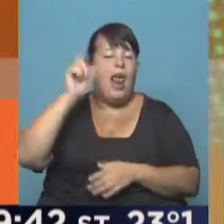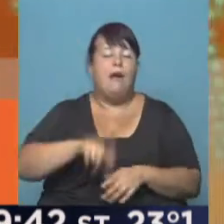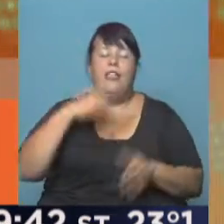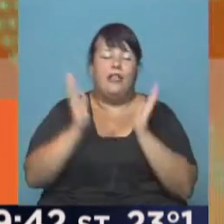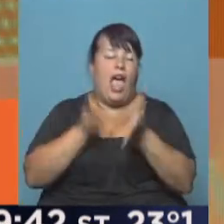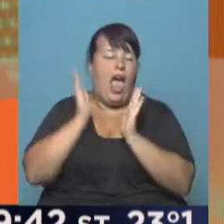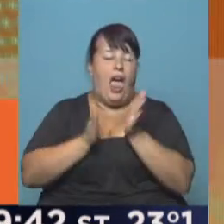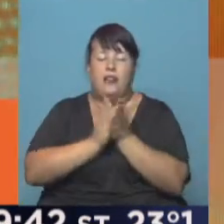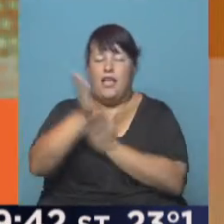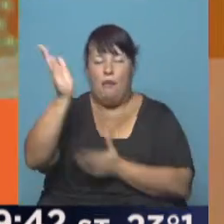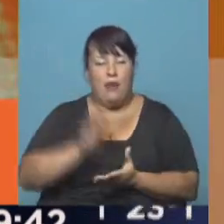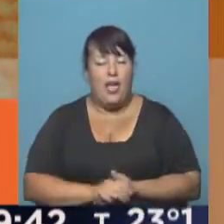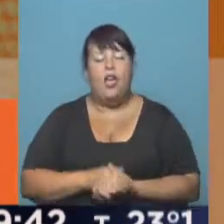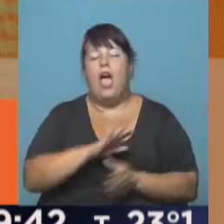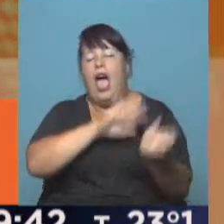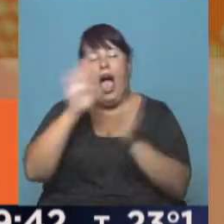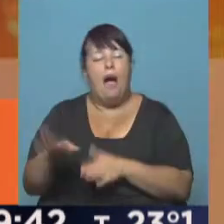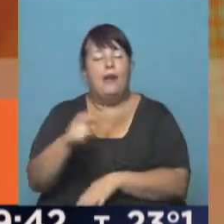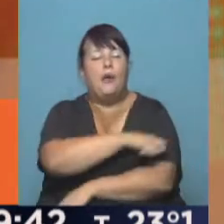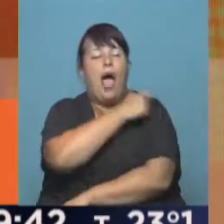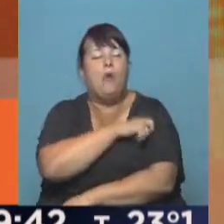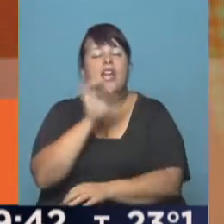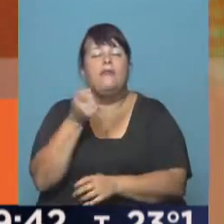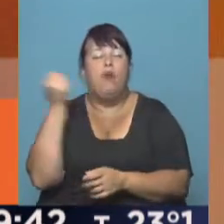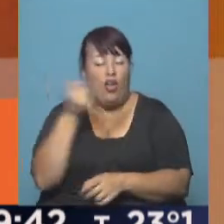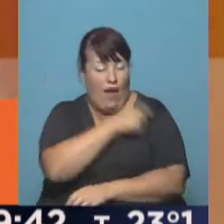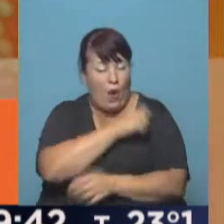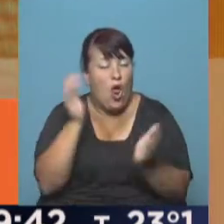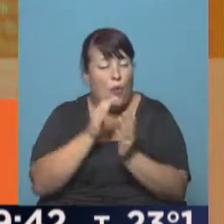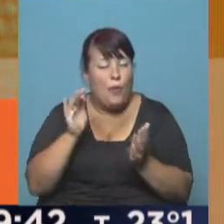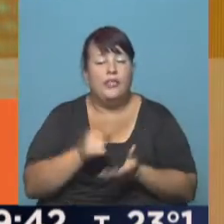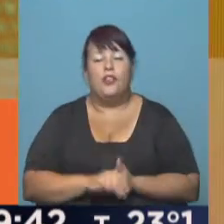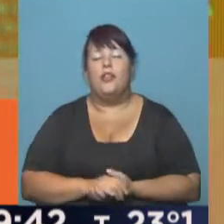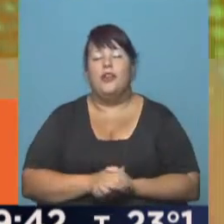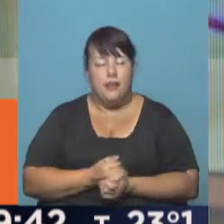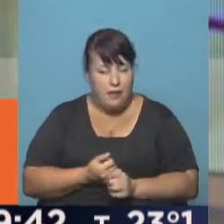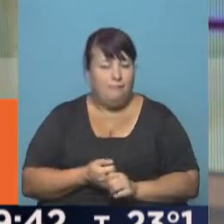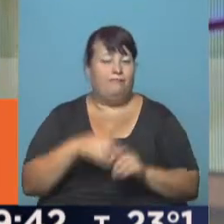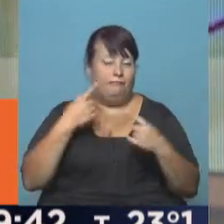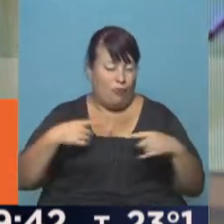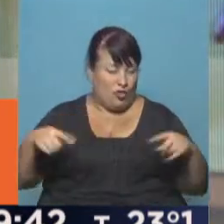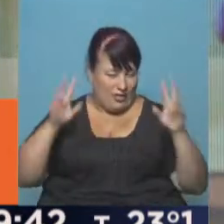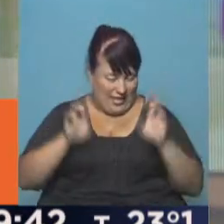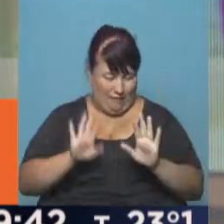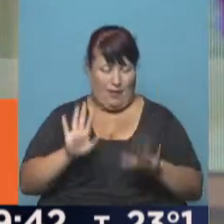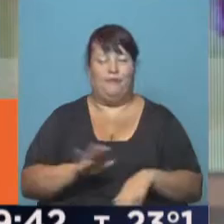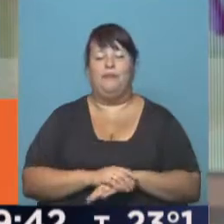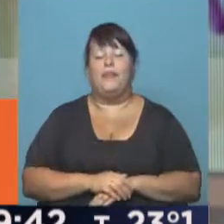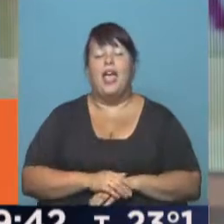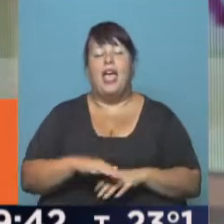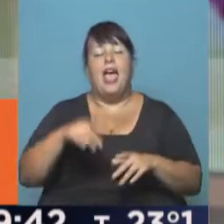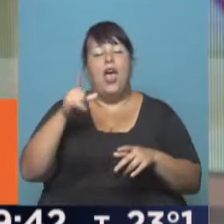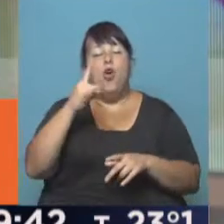estar tratada siempre? Y por otro lado, la vacuna. Quiero saber qué importancia tienen los bebés. Sí, son varias cuestiones, es así.